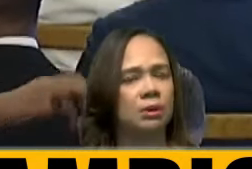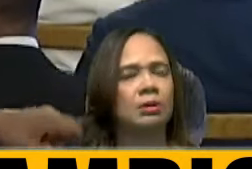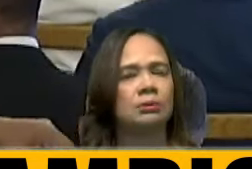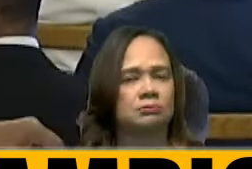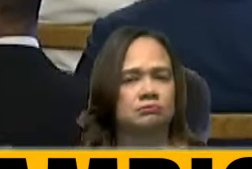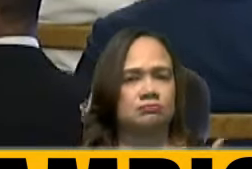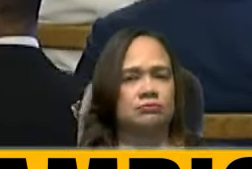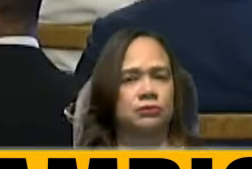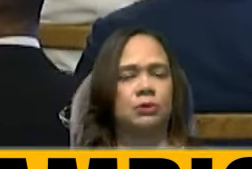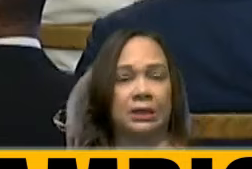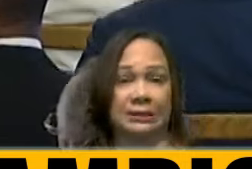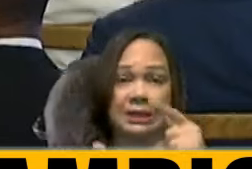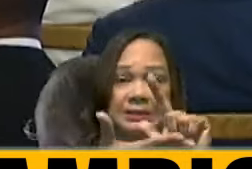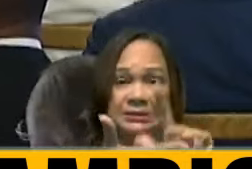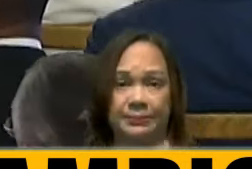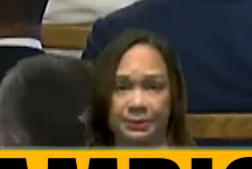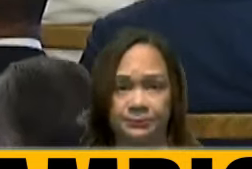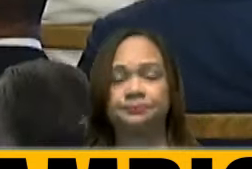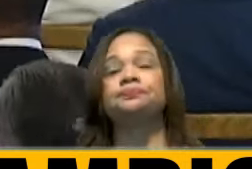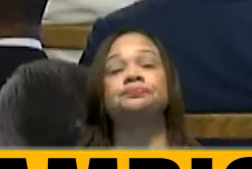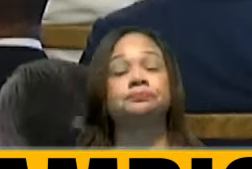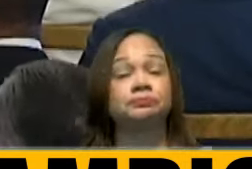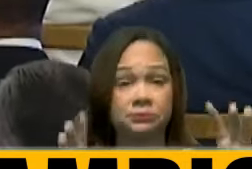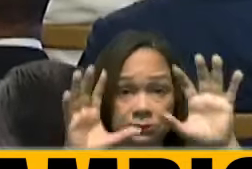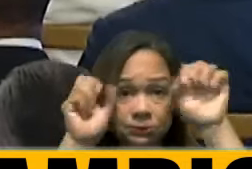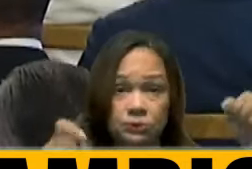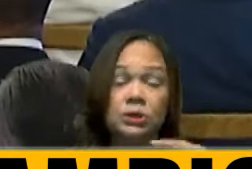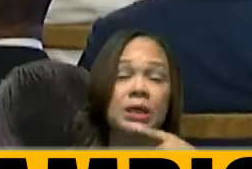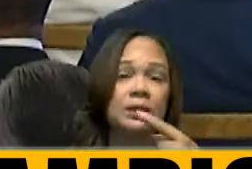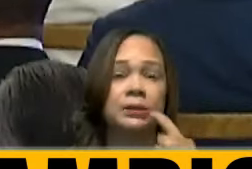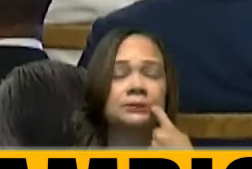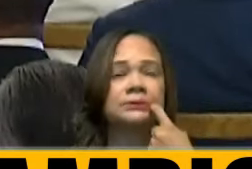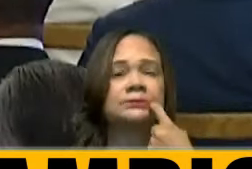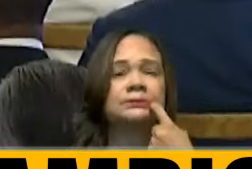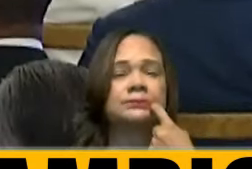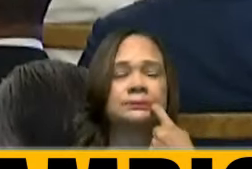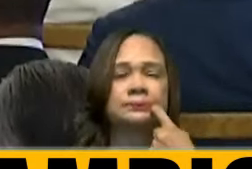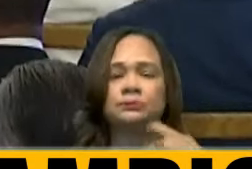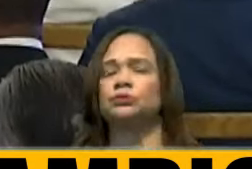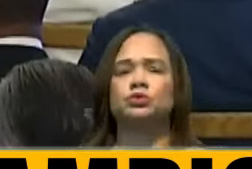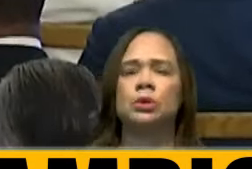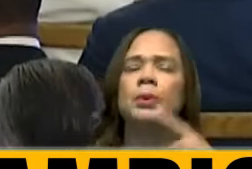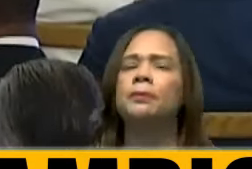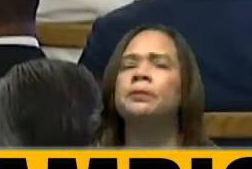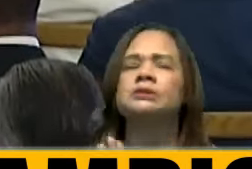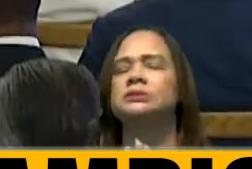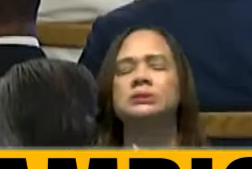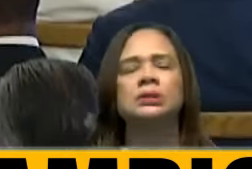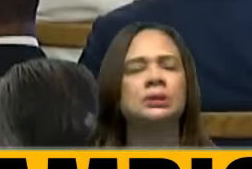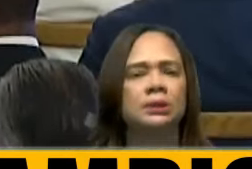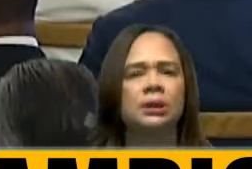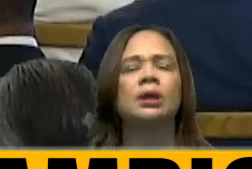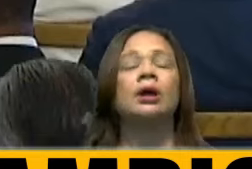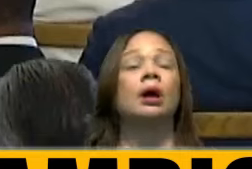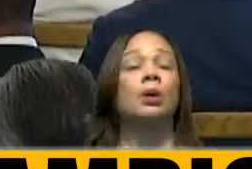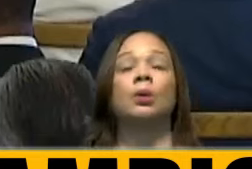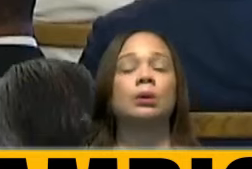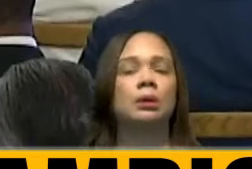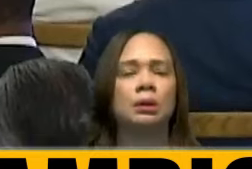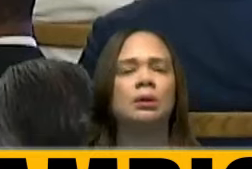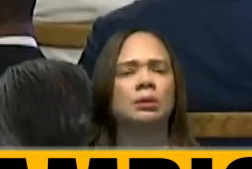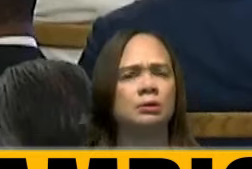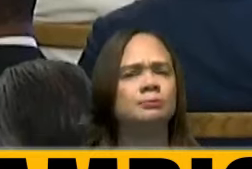propuesta de la semanal como el presidente ha indicado nosotros estaremos estaremos presentando en estos momentos